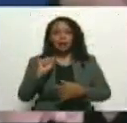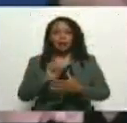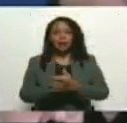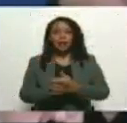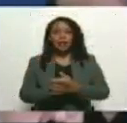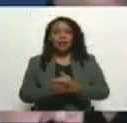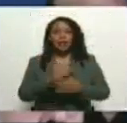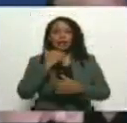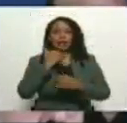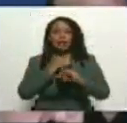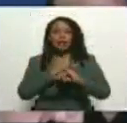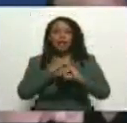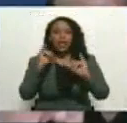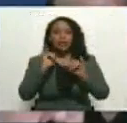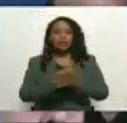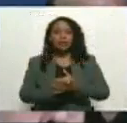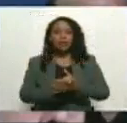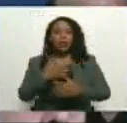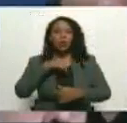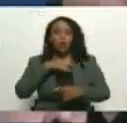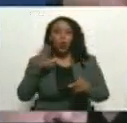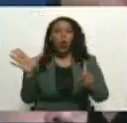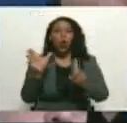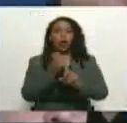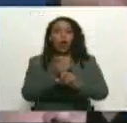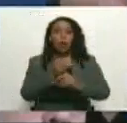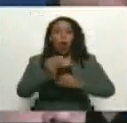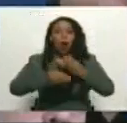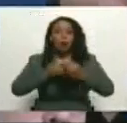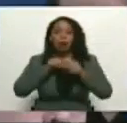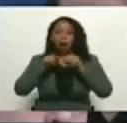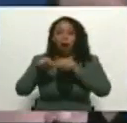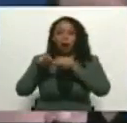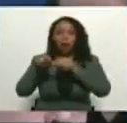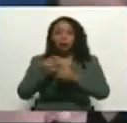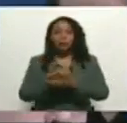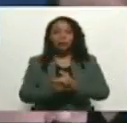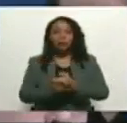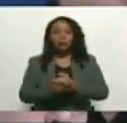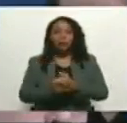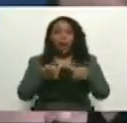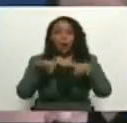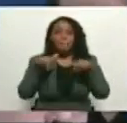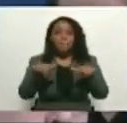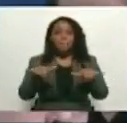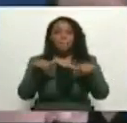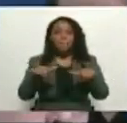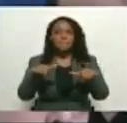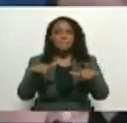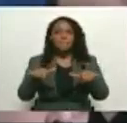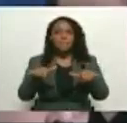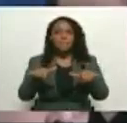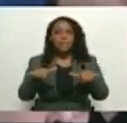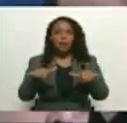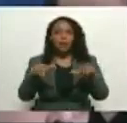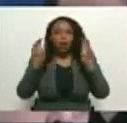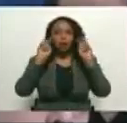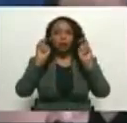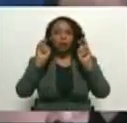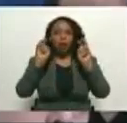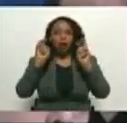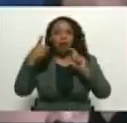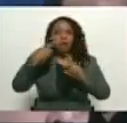corredor en Santa Ana. Hemos logrado aumentar allí también con este mismo fenómeno de la fertilización, hemos